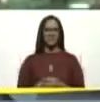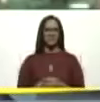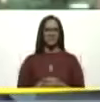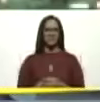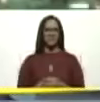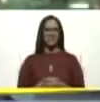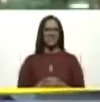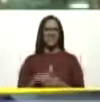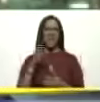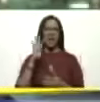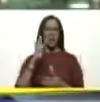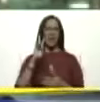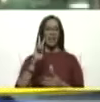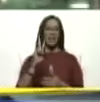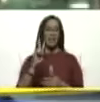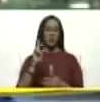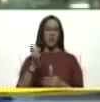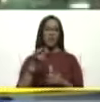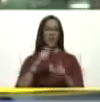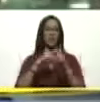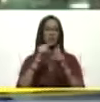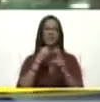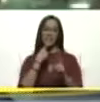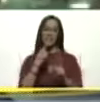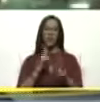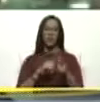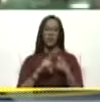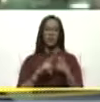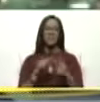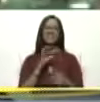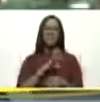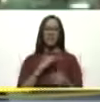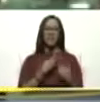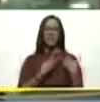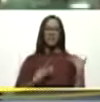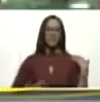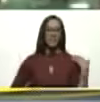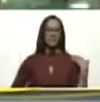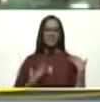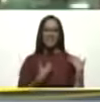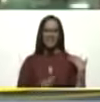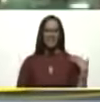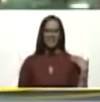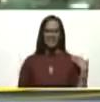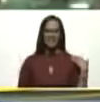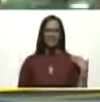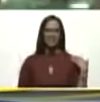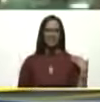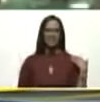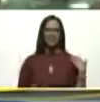¿verdad? Y a 42 grados entonces le digo, mire, señora vicepresidenta, estos datos.